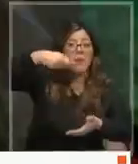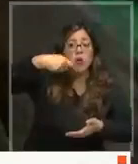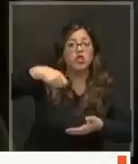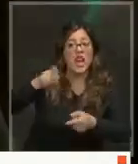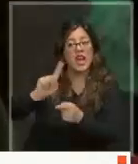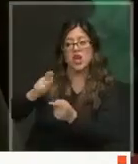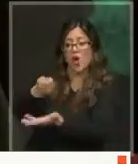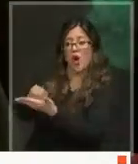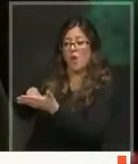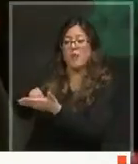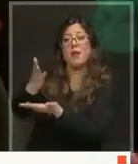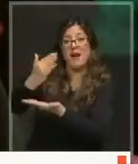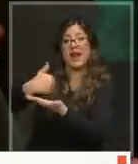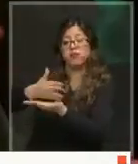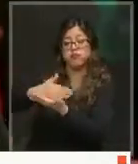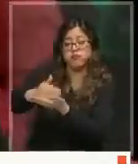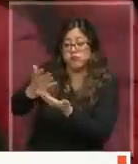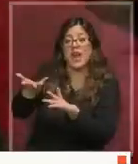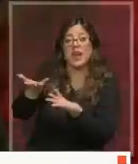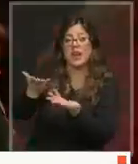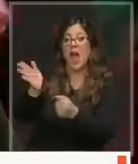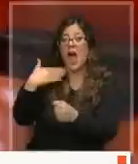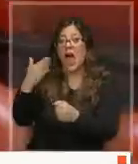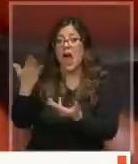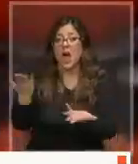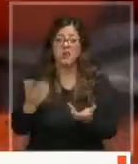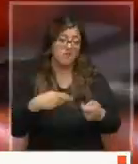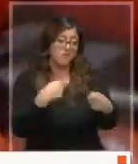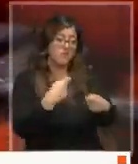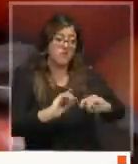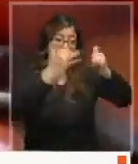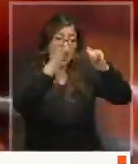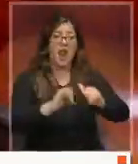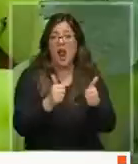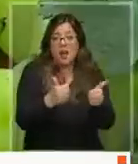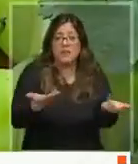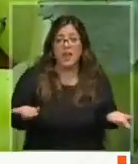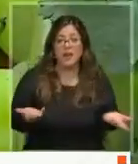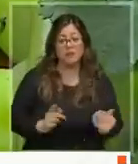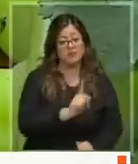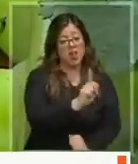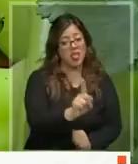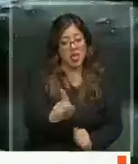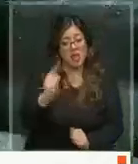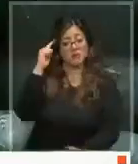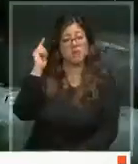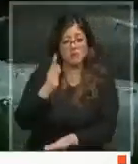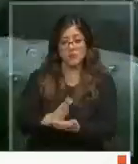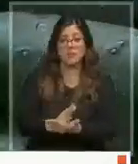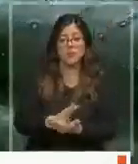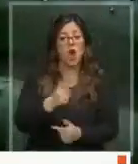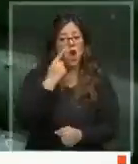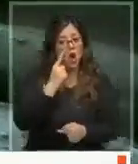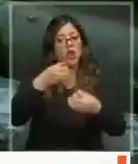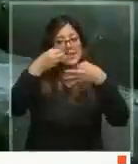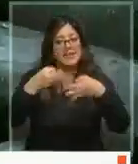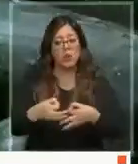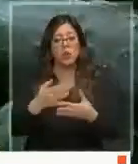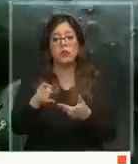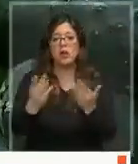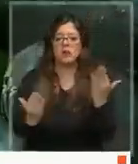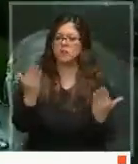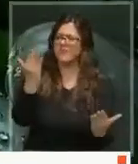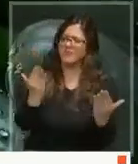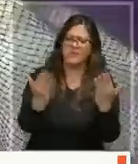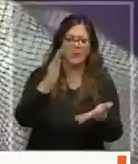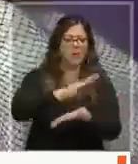que gastar para celebrar y pasarlo bien. Cada uno con su opción. Lo que sí es seguro es que si comparamos